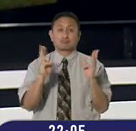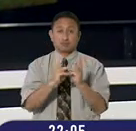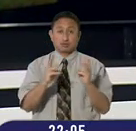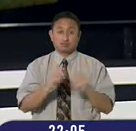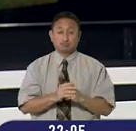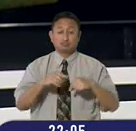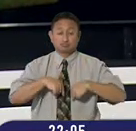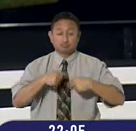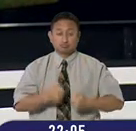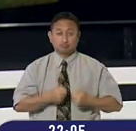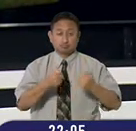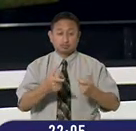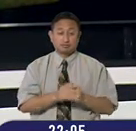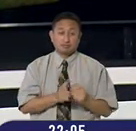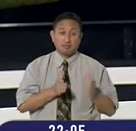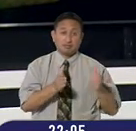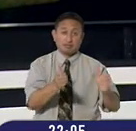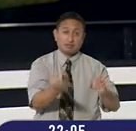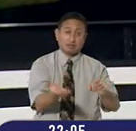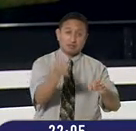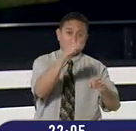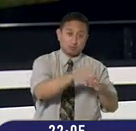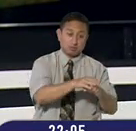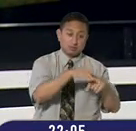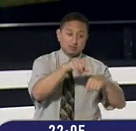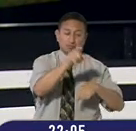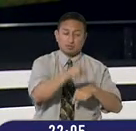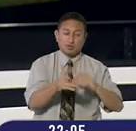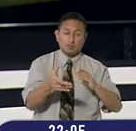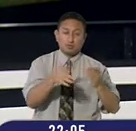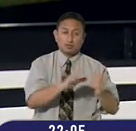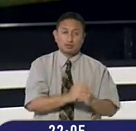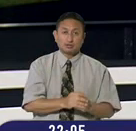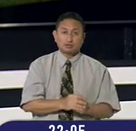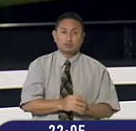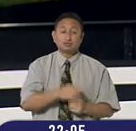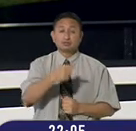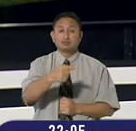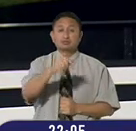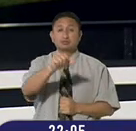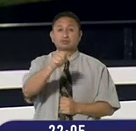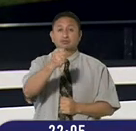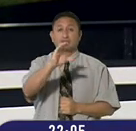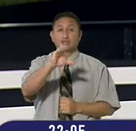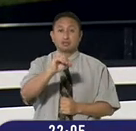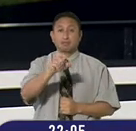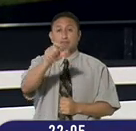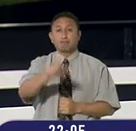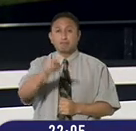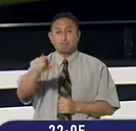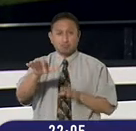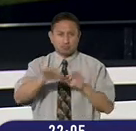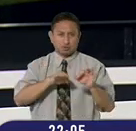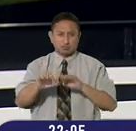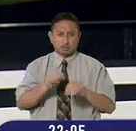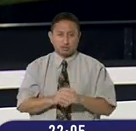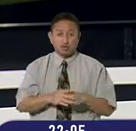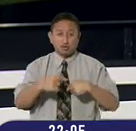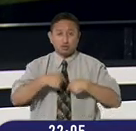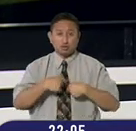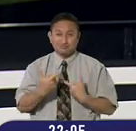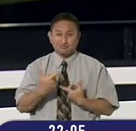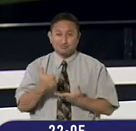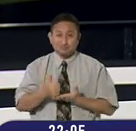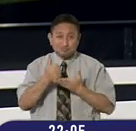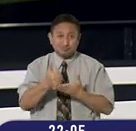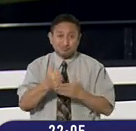Social entregó féretros para las víctimas mortales del aluvión en el sector de La Gasca. Moradores explican que no pudieron hacer